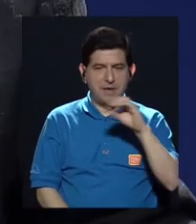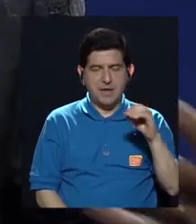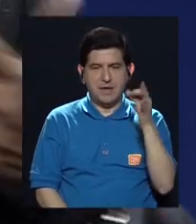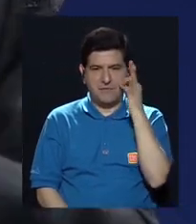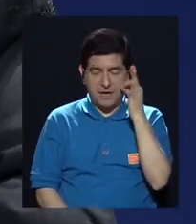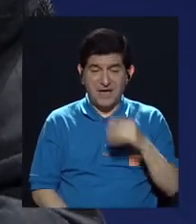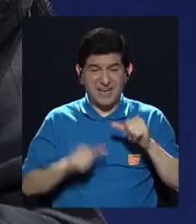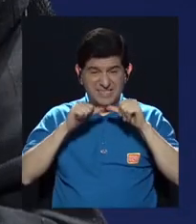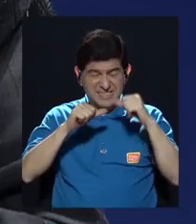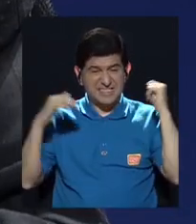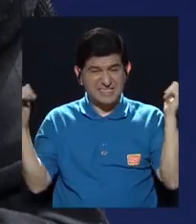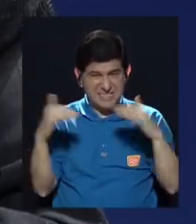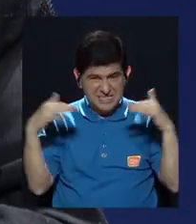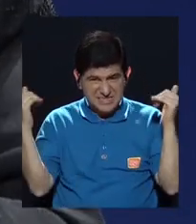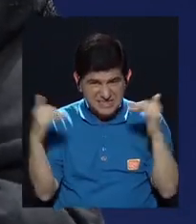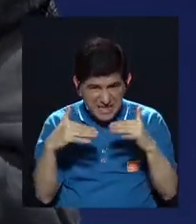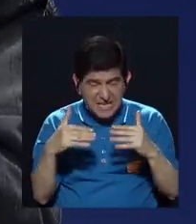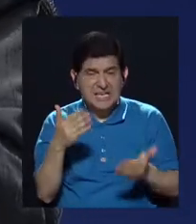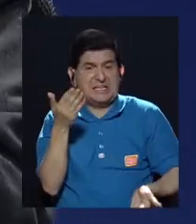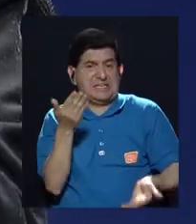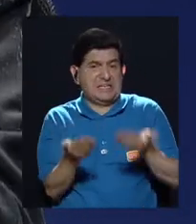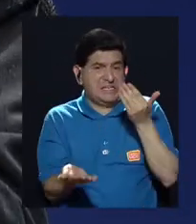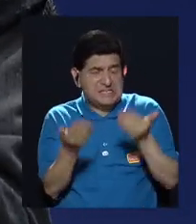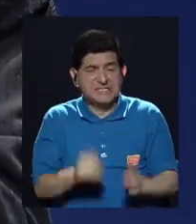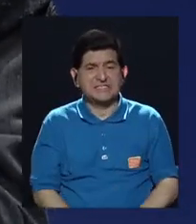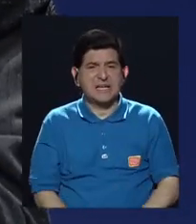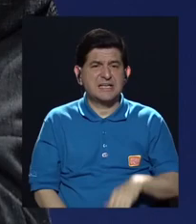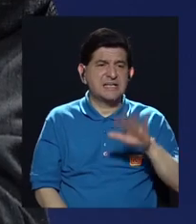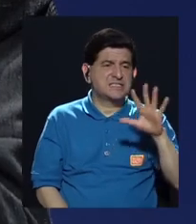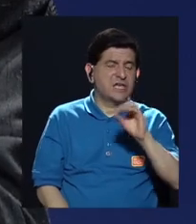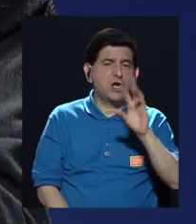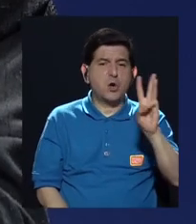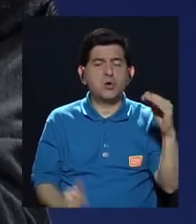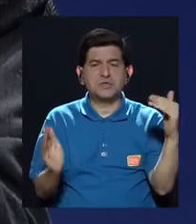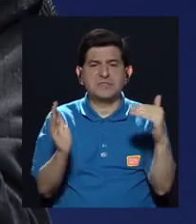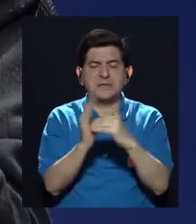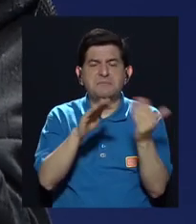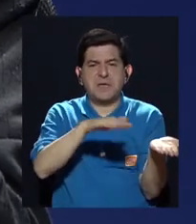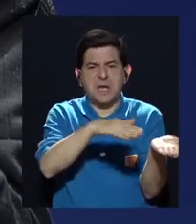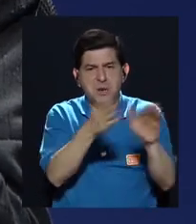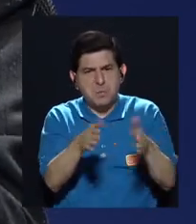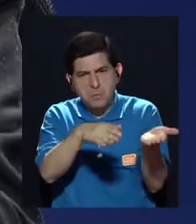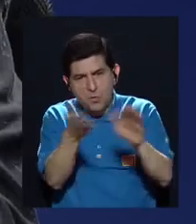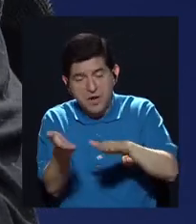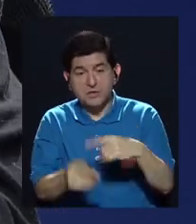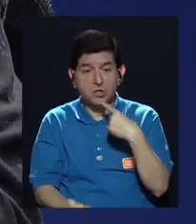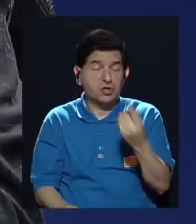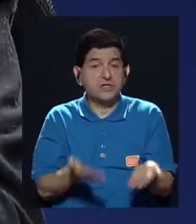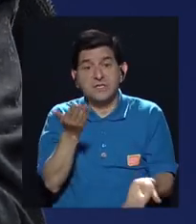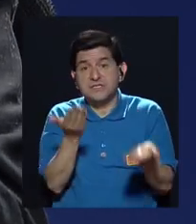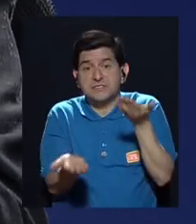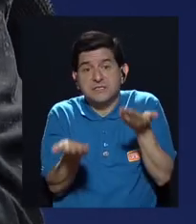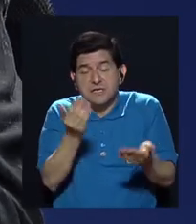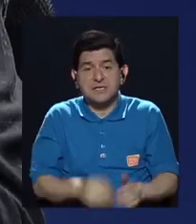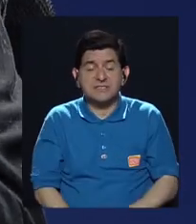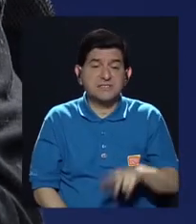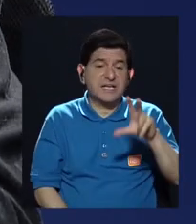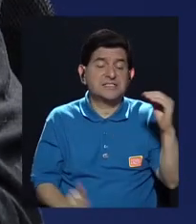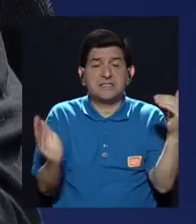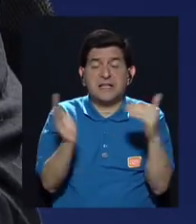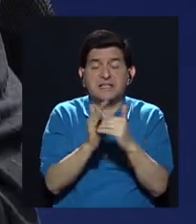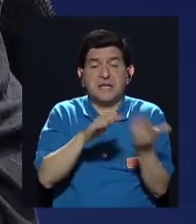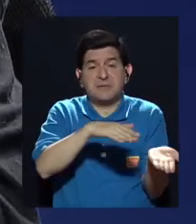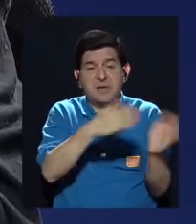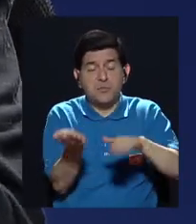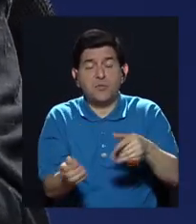hubiese seguido la guerra, por lo menos causa 5 o 6 mil muertos. Hay algunos que dicen que posiblemente